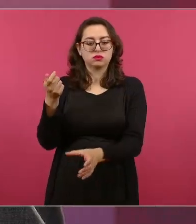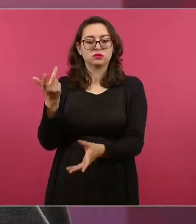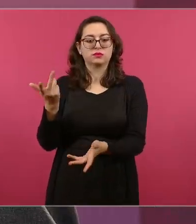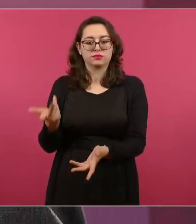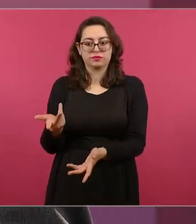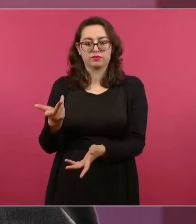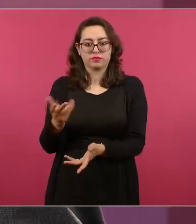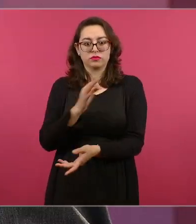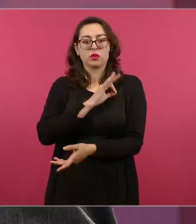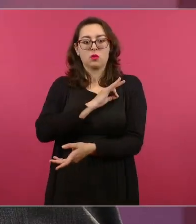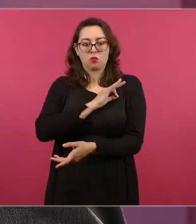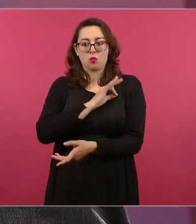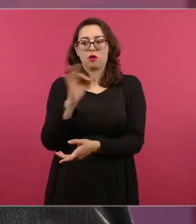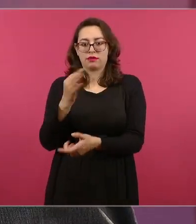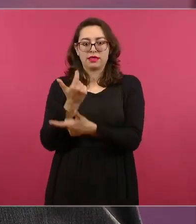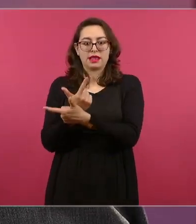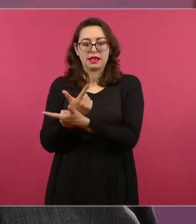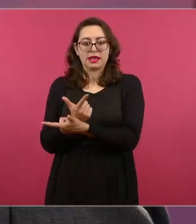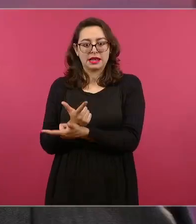libertad